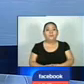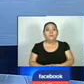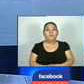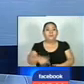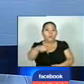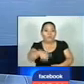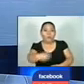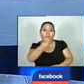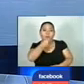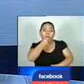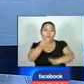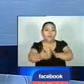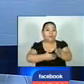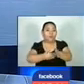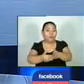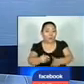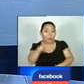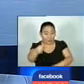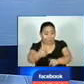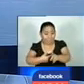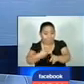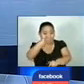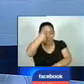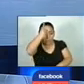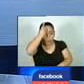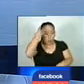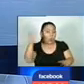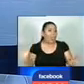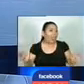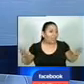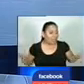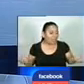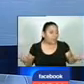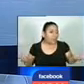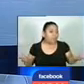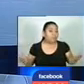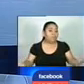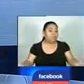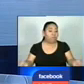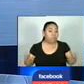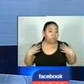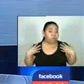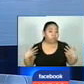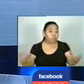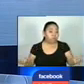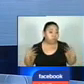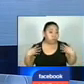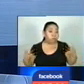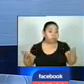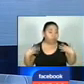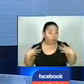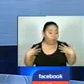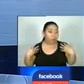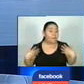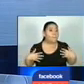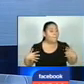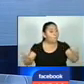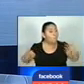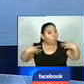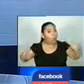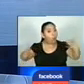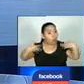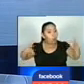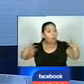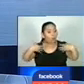Iniciamos con los hechos. Para este fin de semana se pronostican altas temperaturas. Un incremento en las